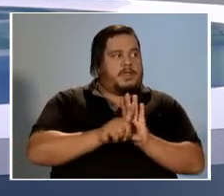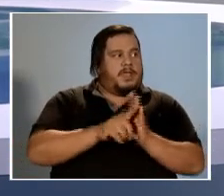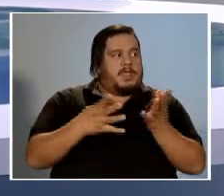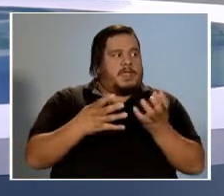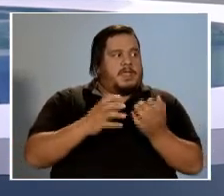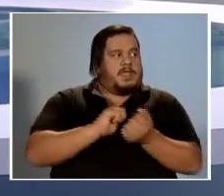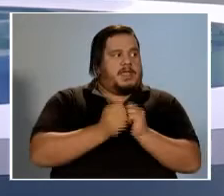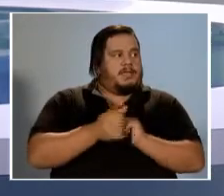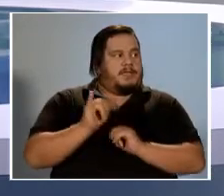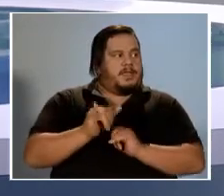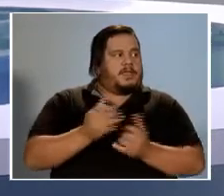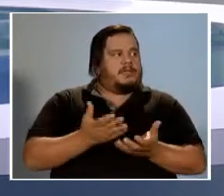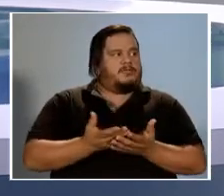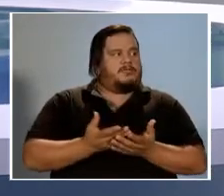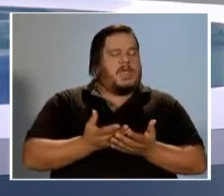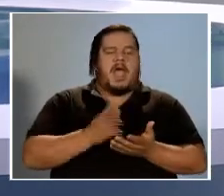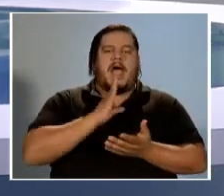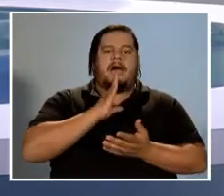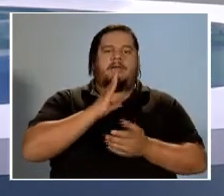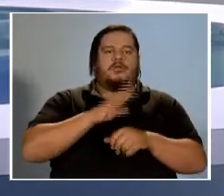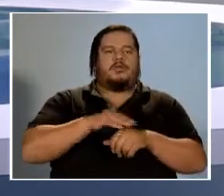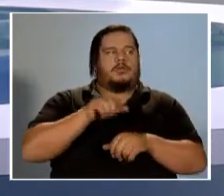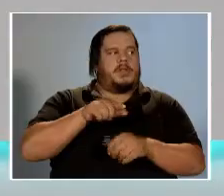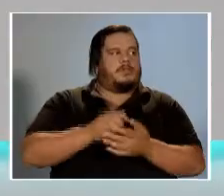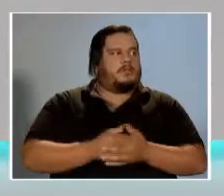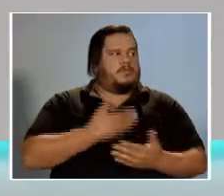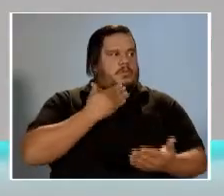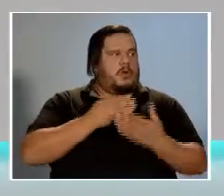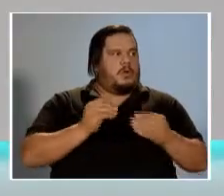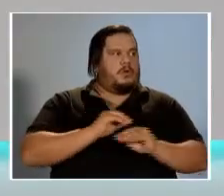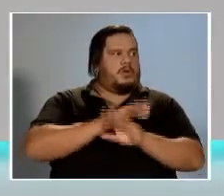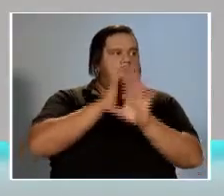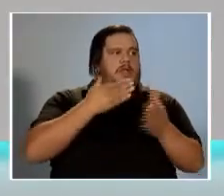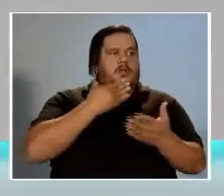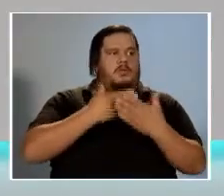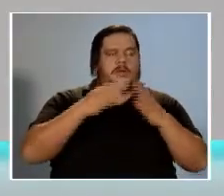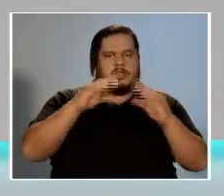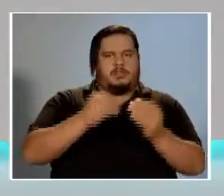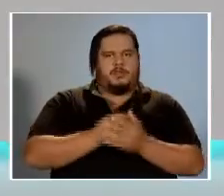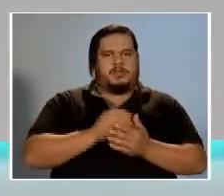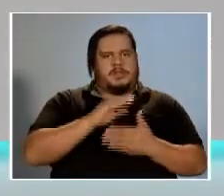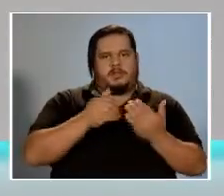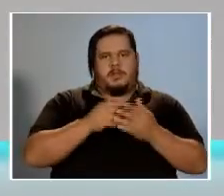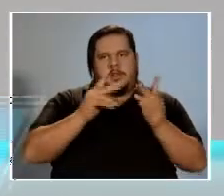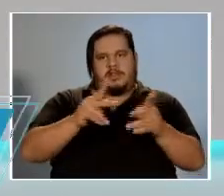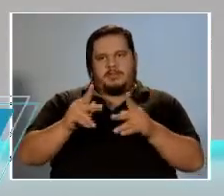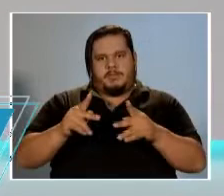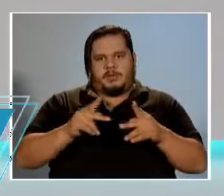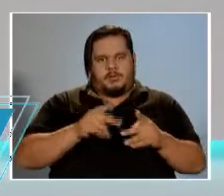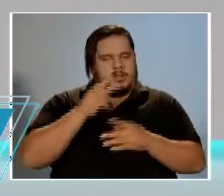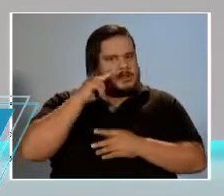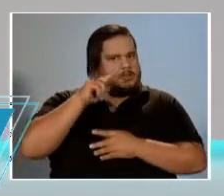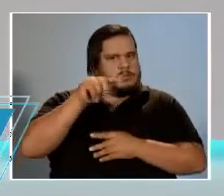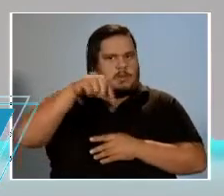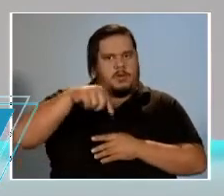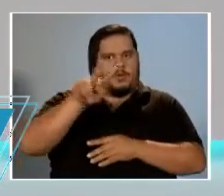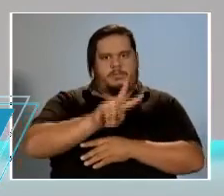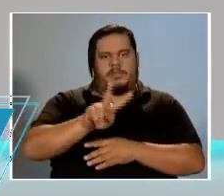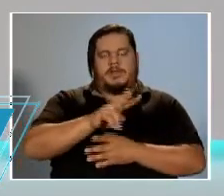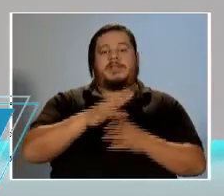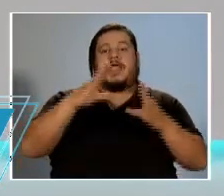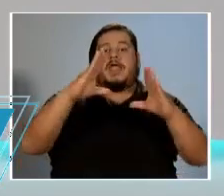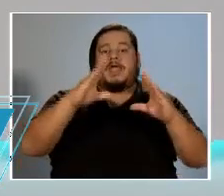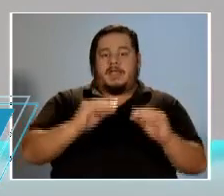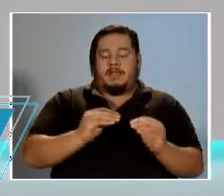¿Por qué no hacemos un pequeño contexto al respecto? Claro, buenas noches, Luisa Randall, y a los televidentes que nos observan hoy viernes en la